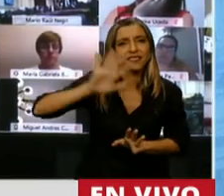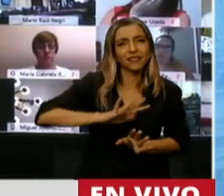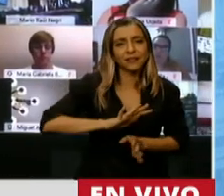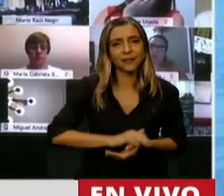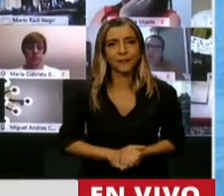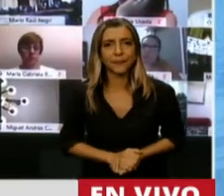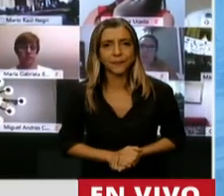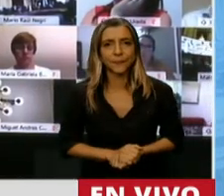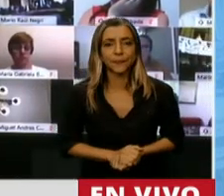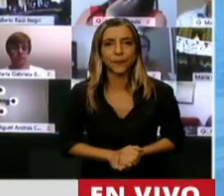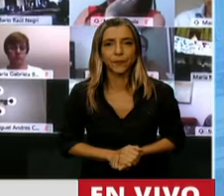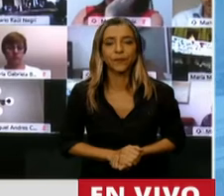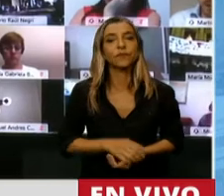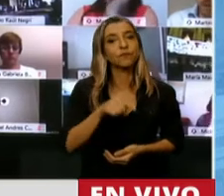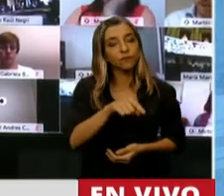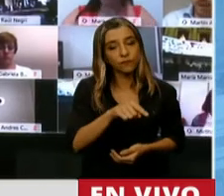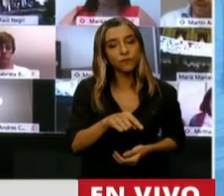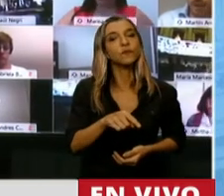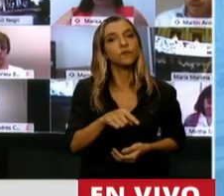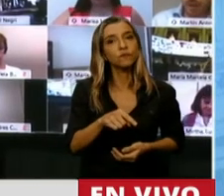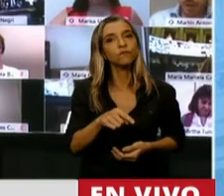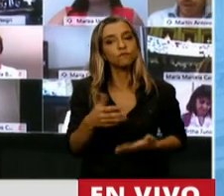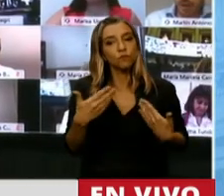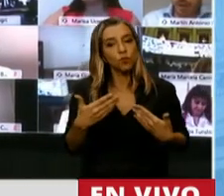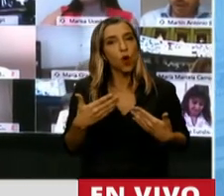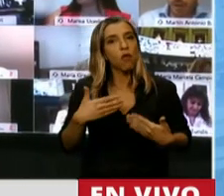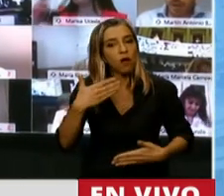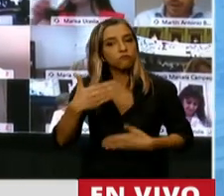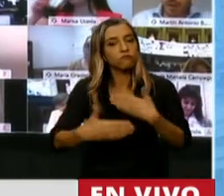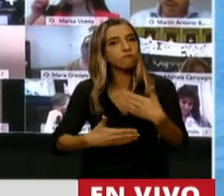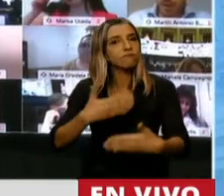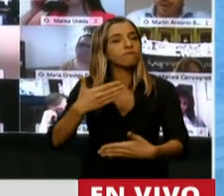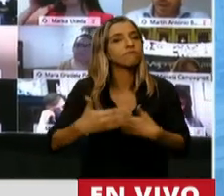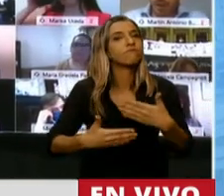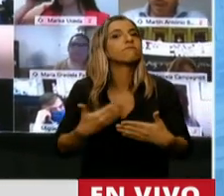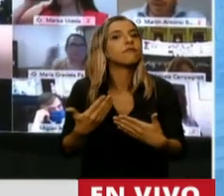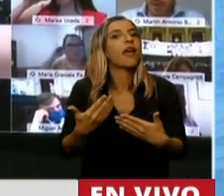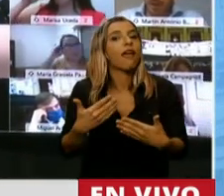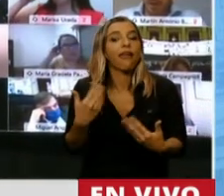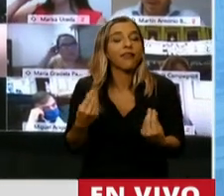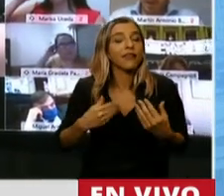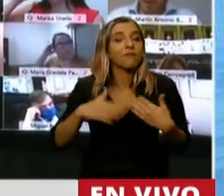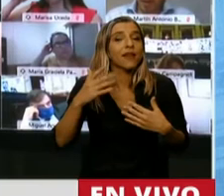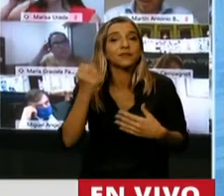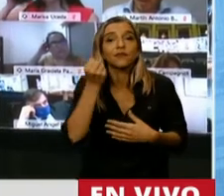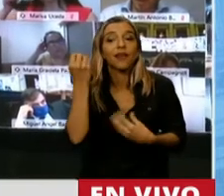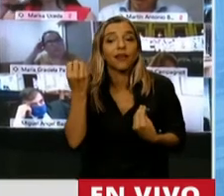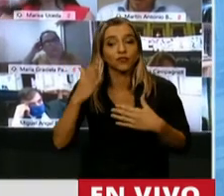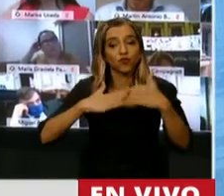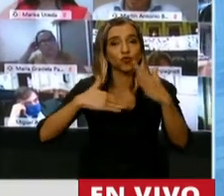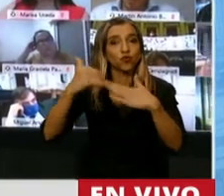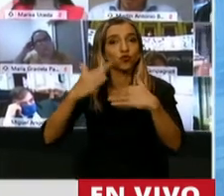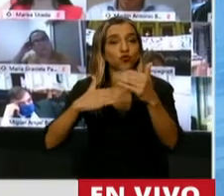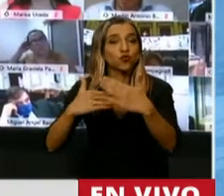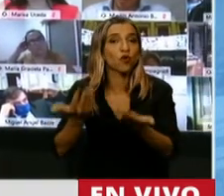poniéndose en marcha una de las actividades muy importantes que es la construcción y con ella se pone en marcha